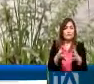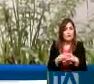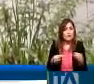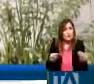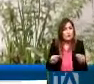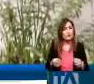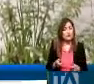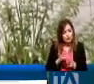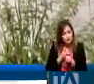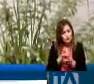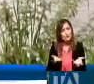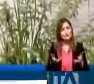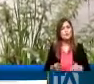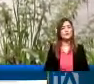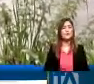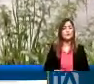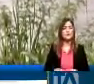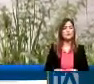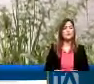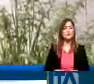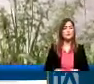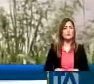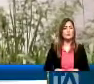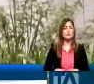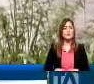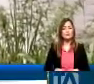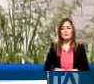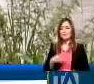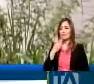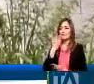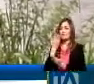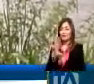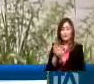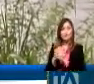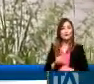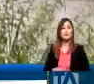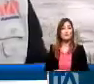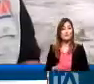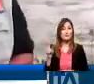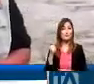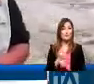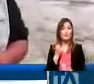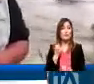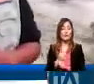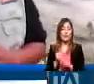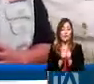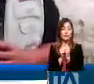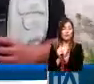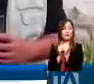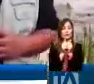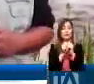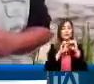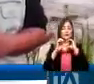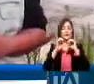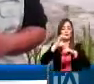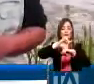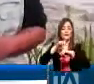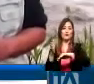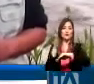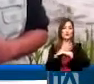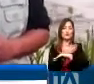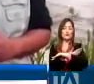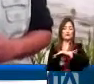obviamente en este sentido se pueda determinar la emergencia correspondiente. Muchas gracias, asambleísta, quien ha estado acá haciendo el recorrido. Conversamos también hace pocos minutos